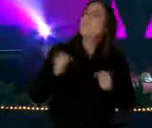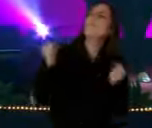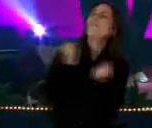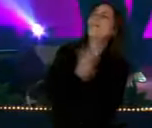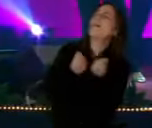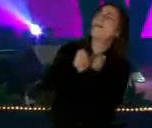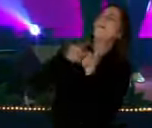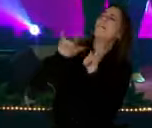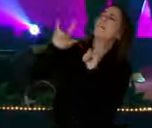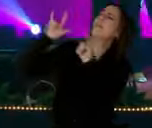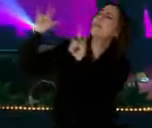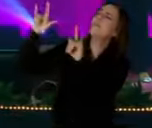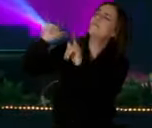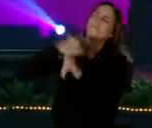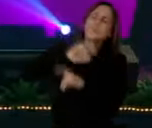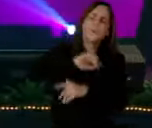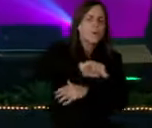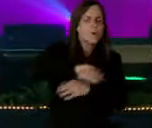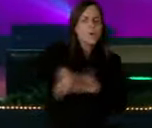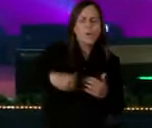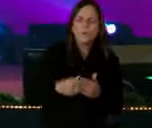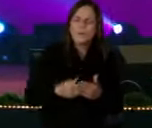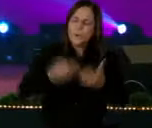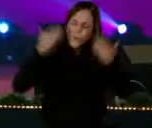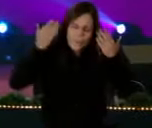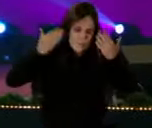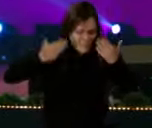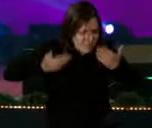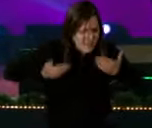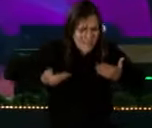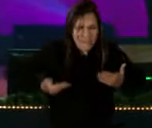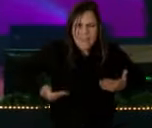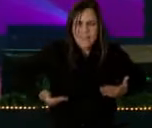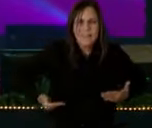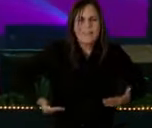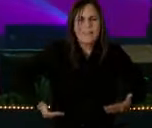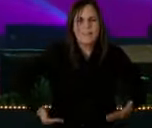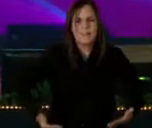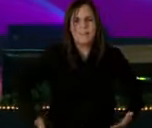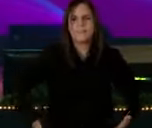puedo amarte con todo lo que soy, con todo mi